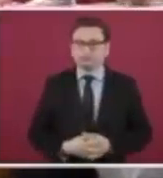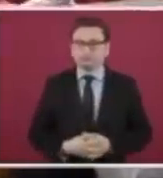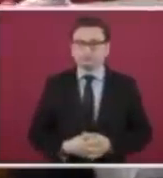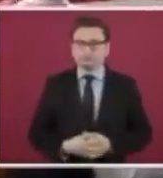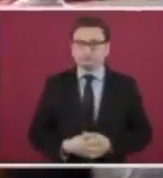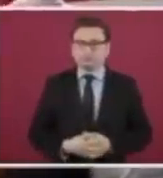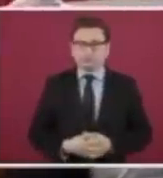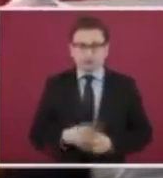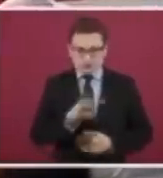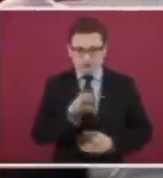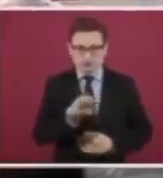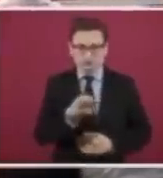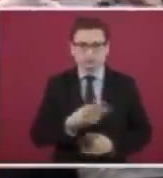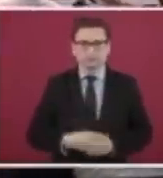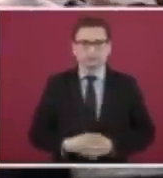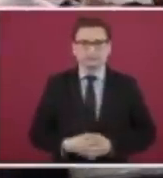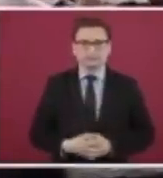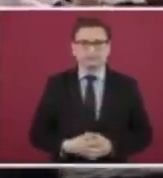Los dos.